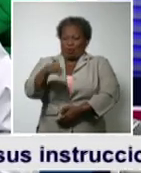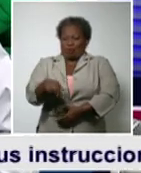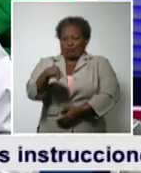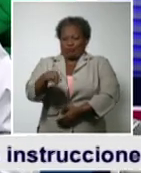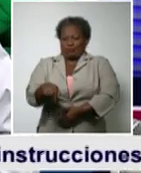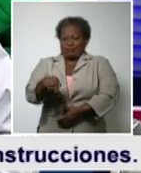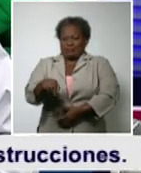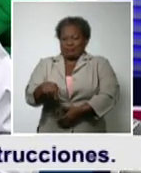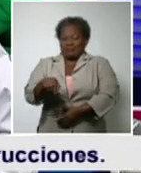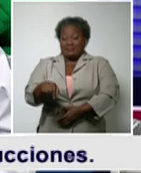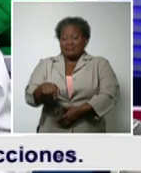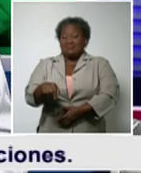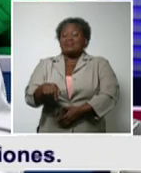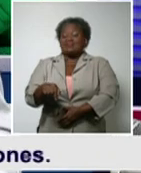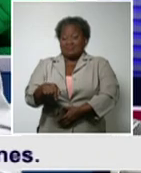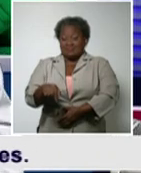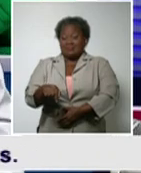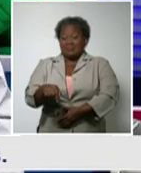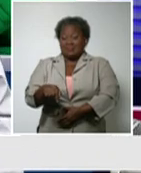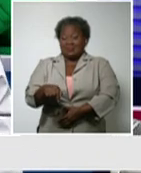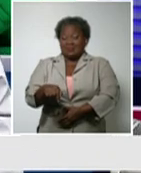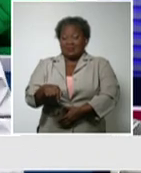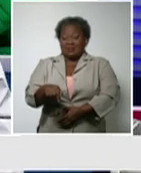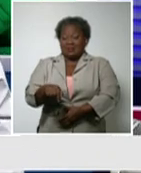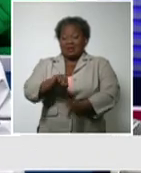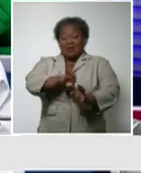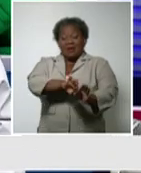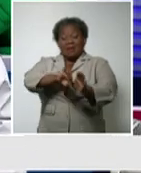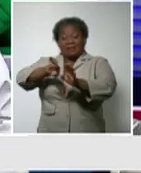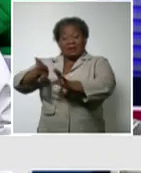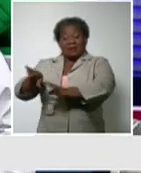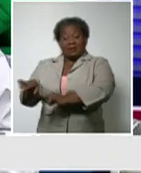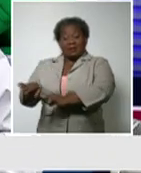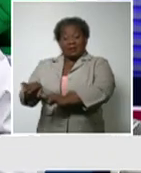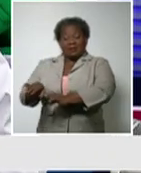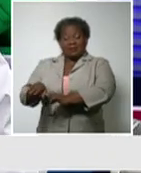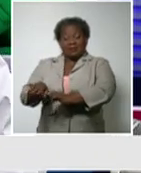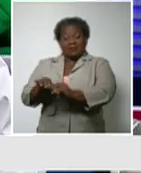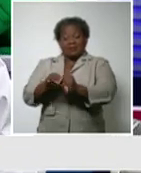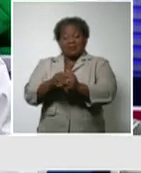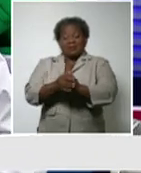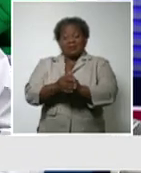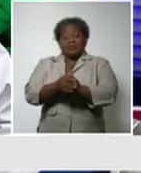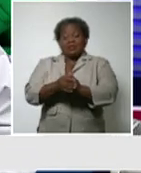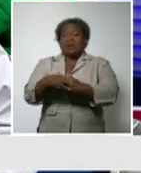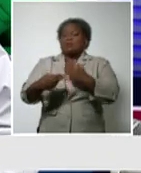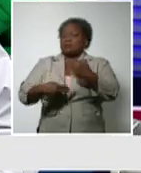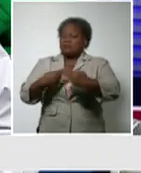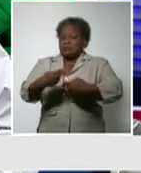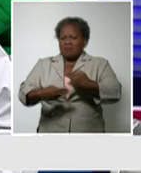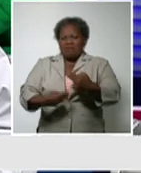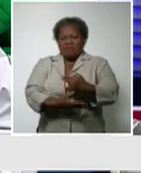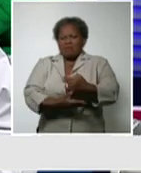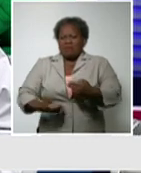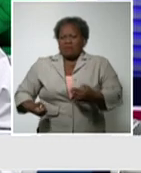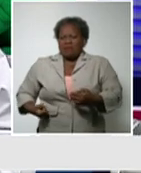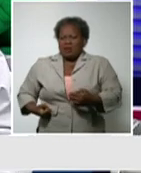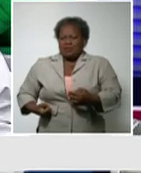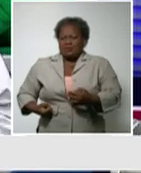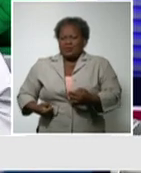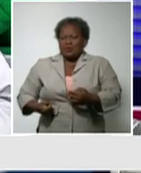momentos, independientemente de que se hace un gran esfuerzo por